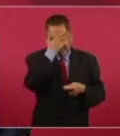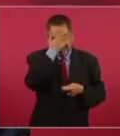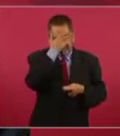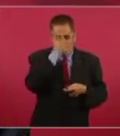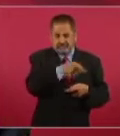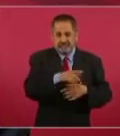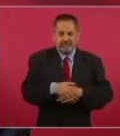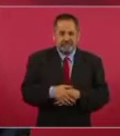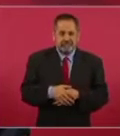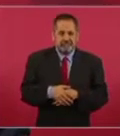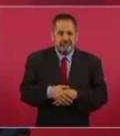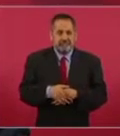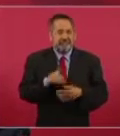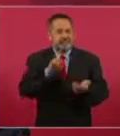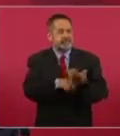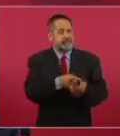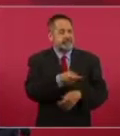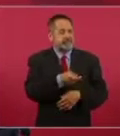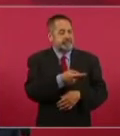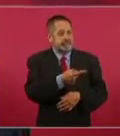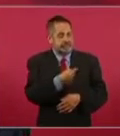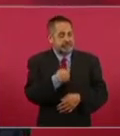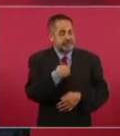que son correas de transmisión